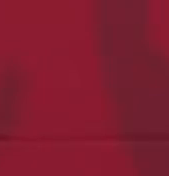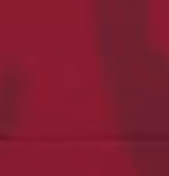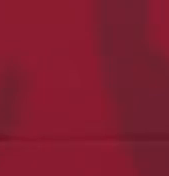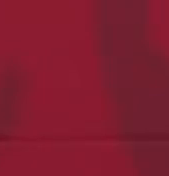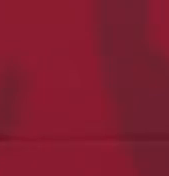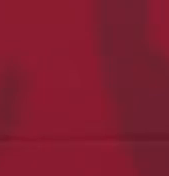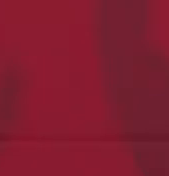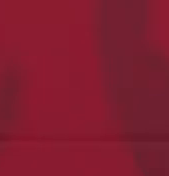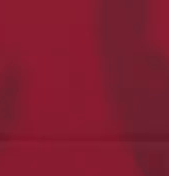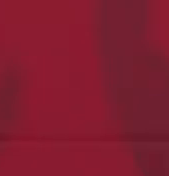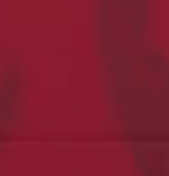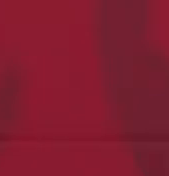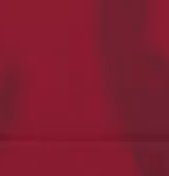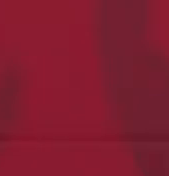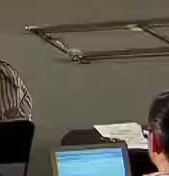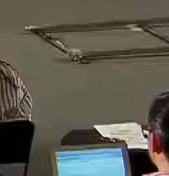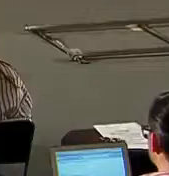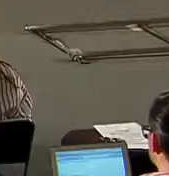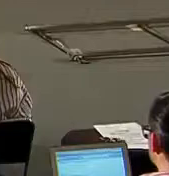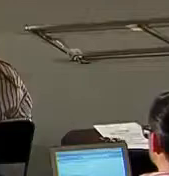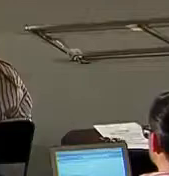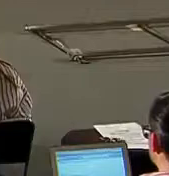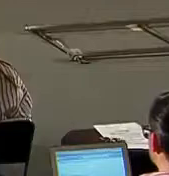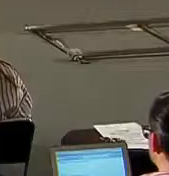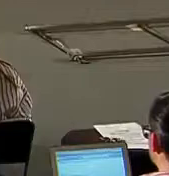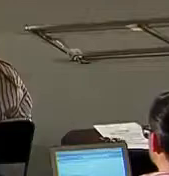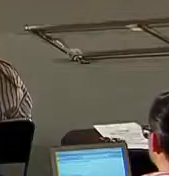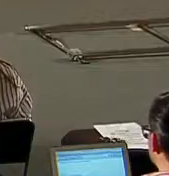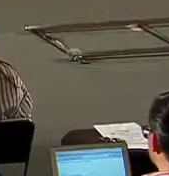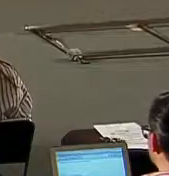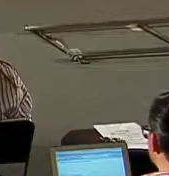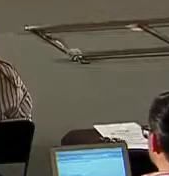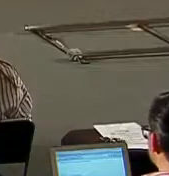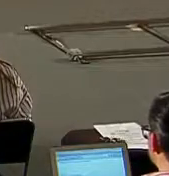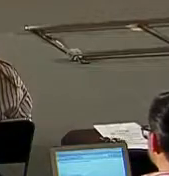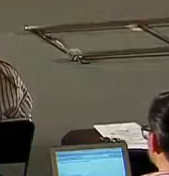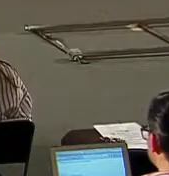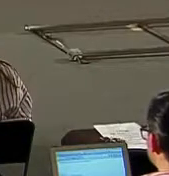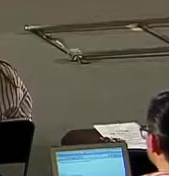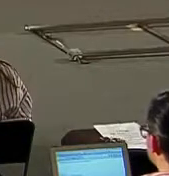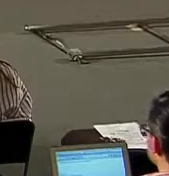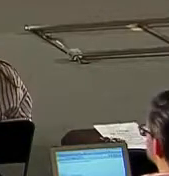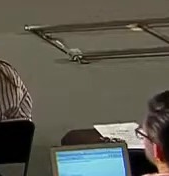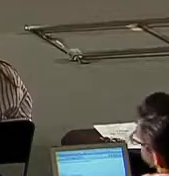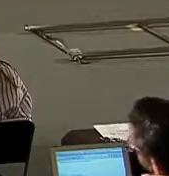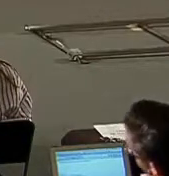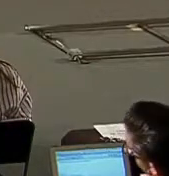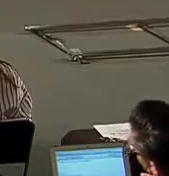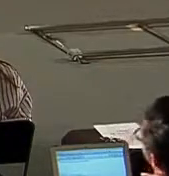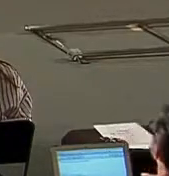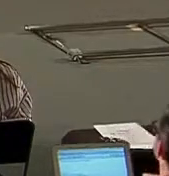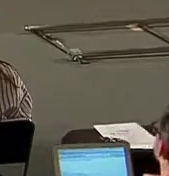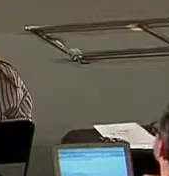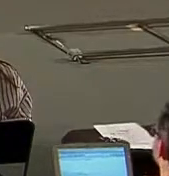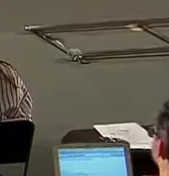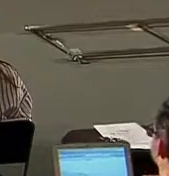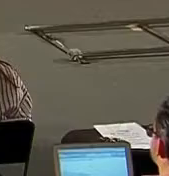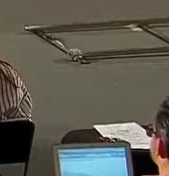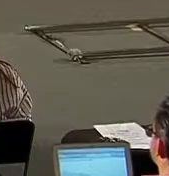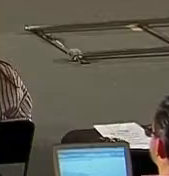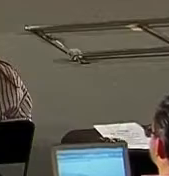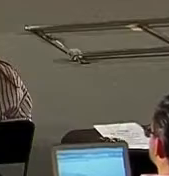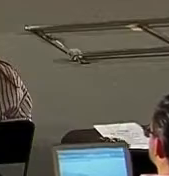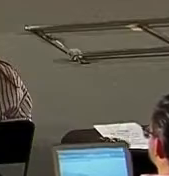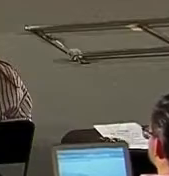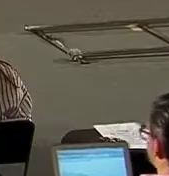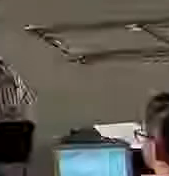se logra a través de reducir la movilidad en el espacio urbano, o en el espacio no solo urbano, también en el rural, pero el espacio público,